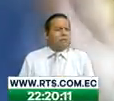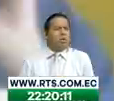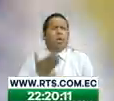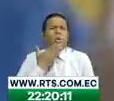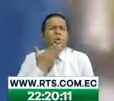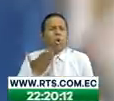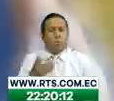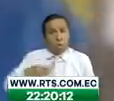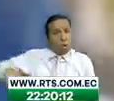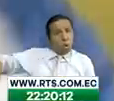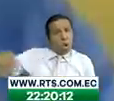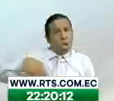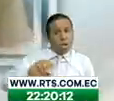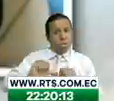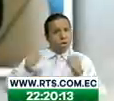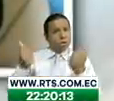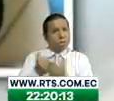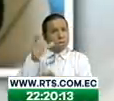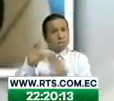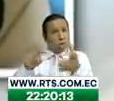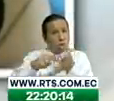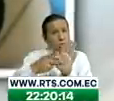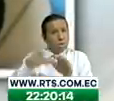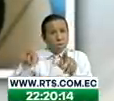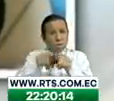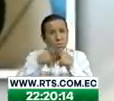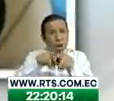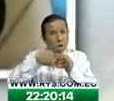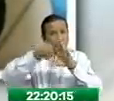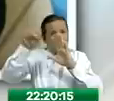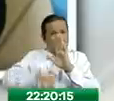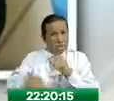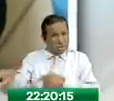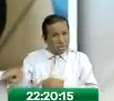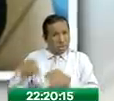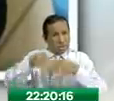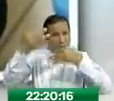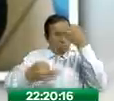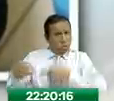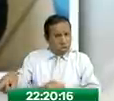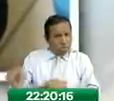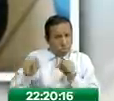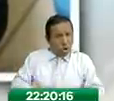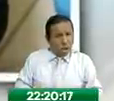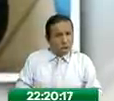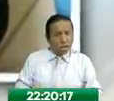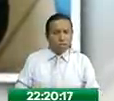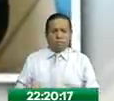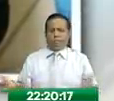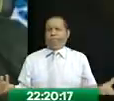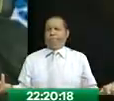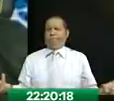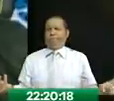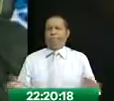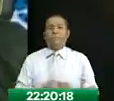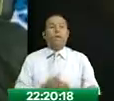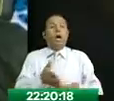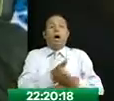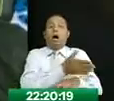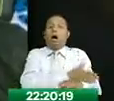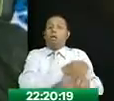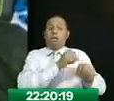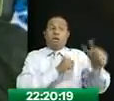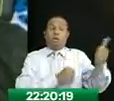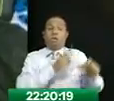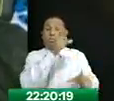casi como jueces o fiscales? Dijo que era cercano a Giancarlos Benavides, su asesor, quien fue detenido por el caso Fortuner, pero que no conoce nada